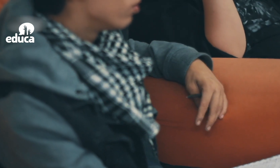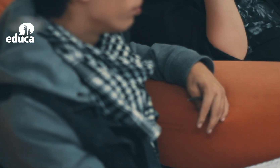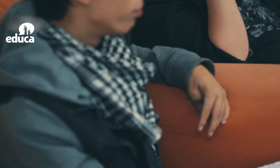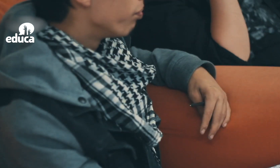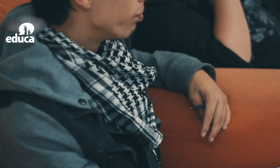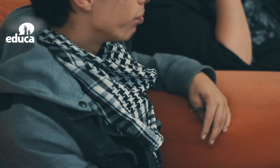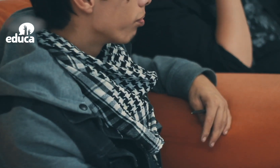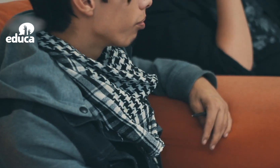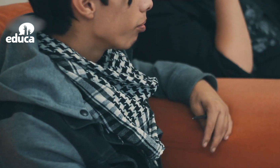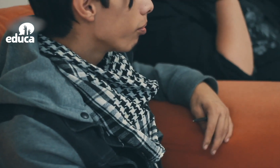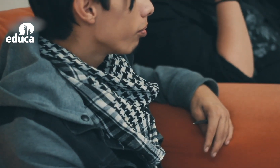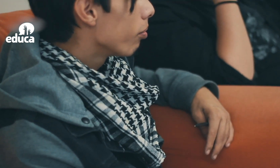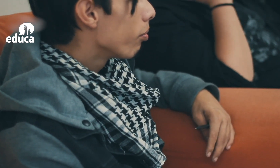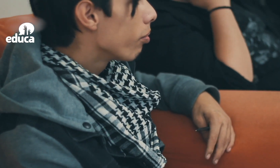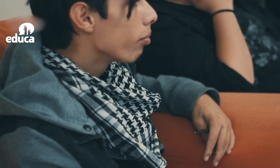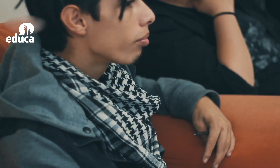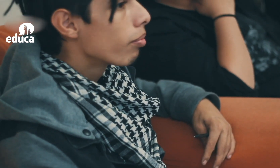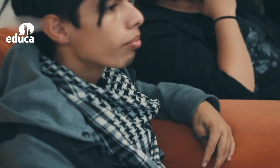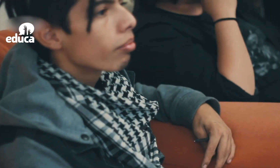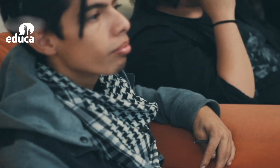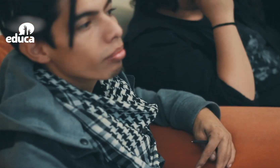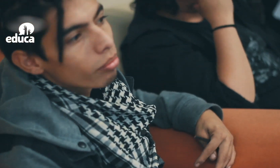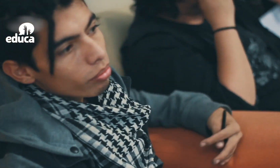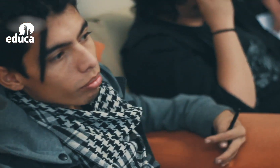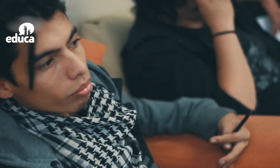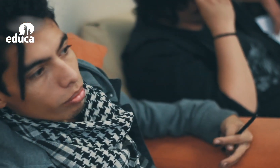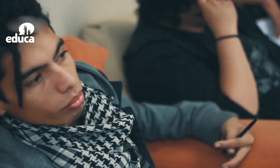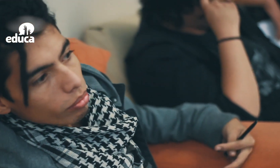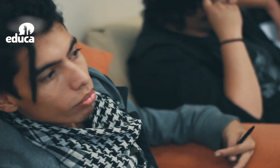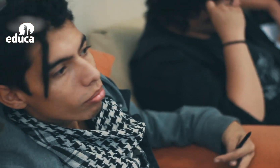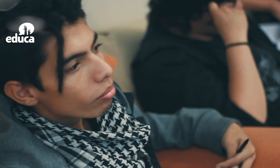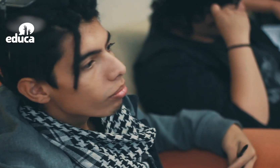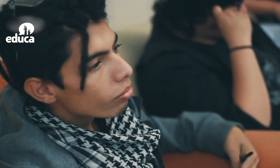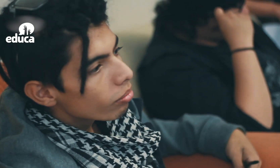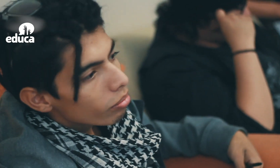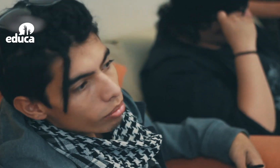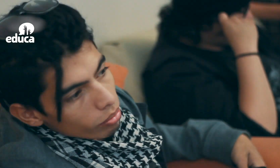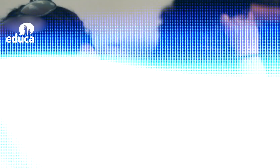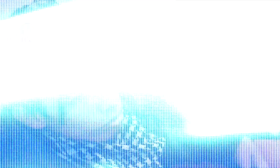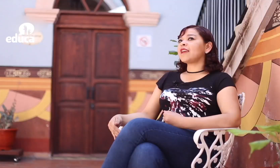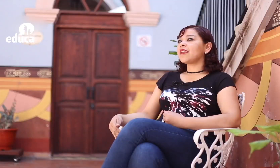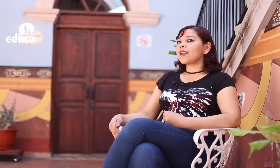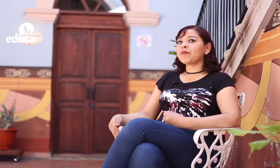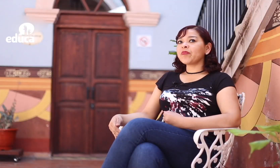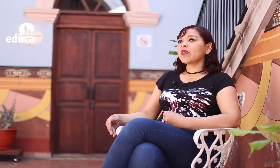hablar de Pablo Neruda, podías hablar de Bukowski, podías hablar